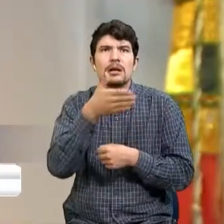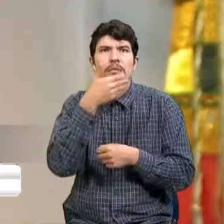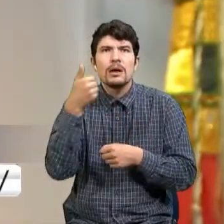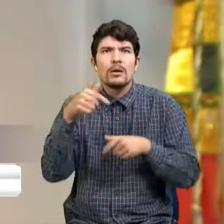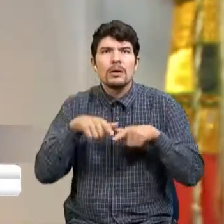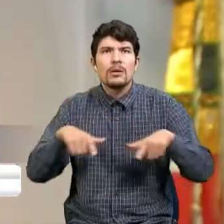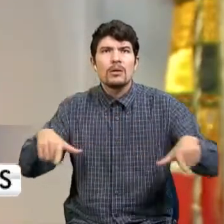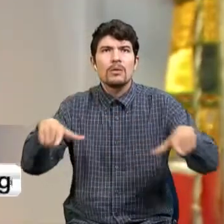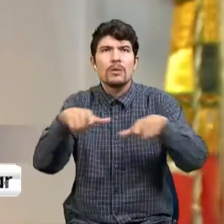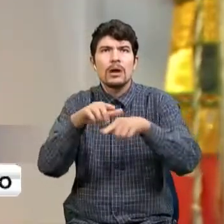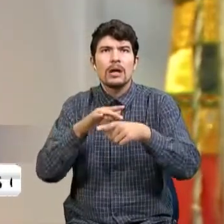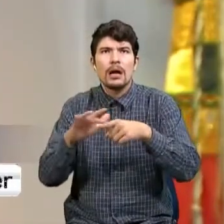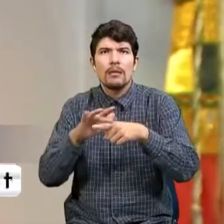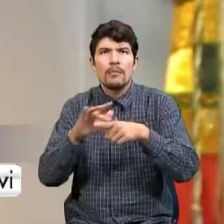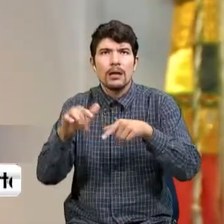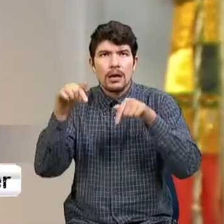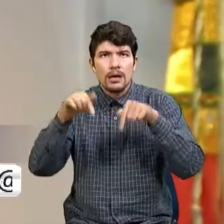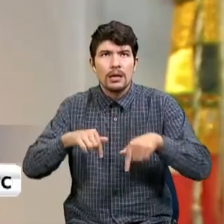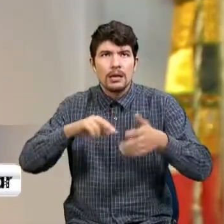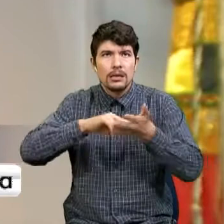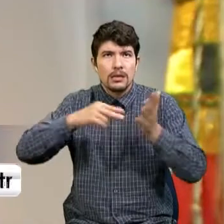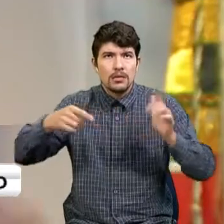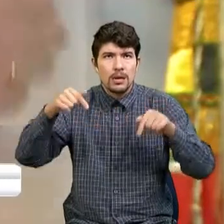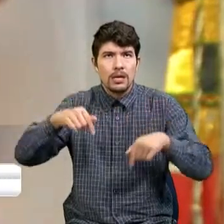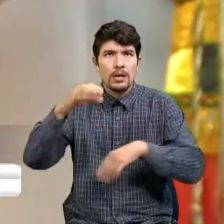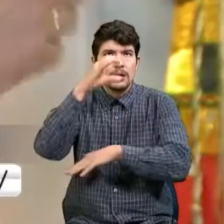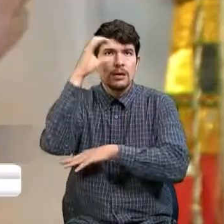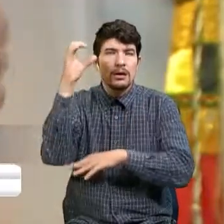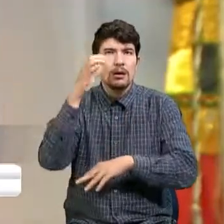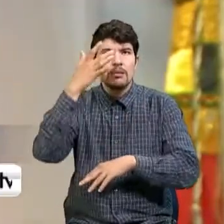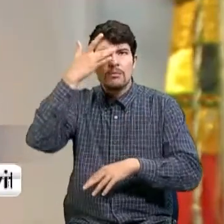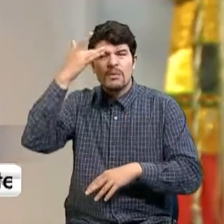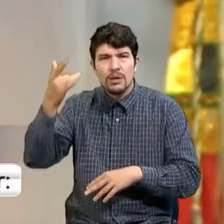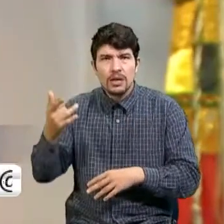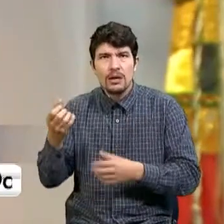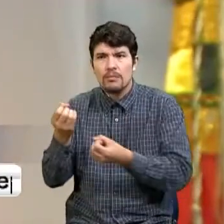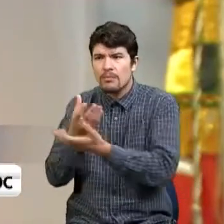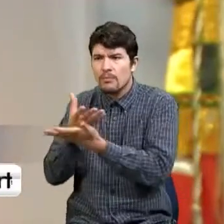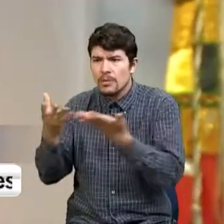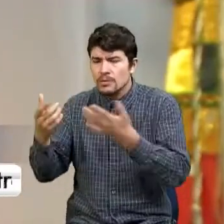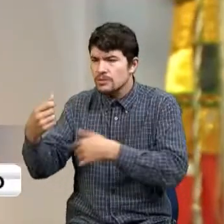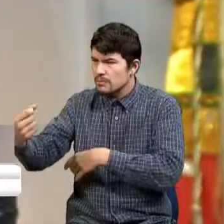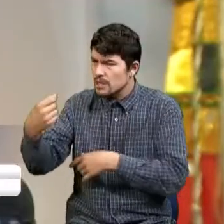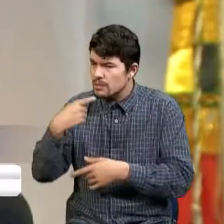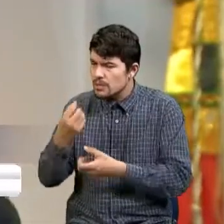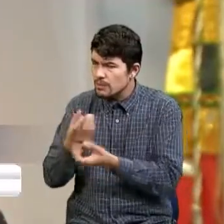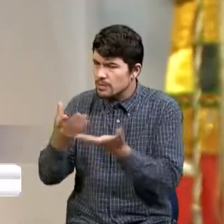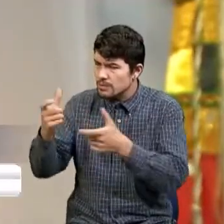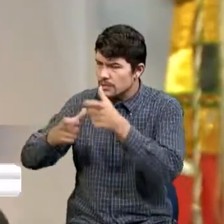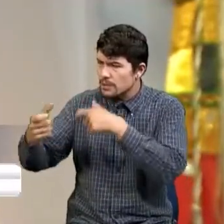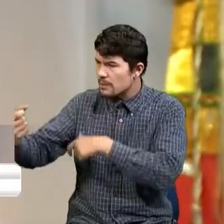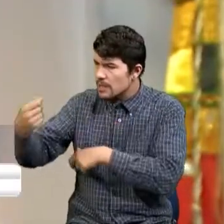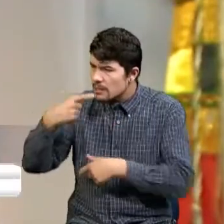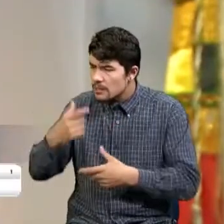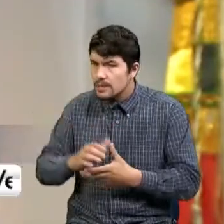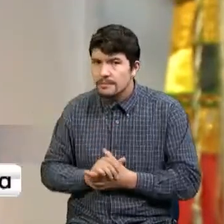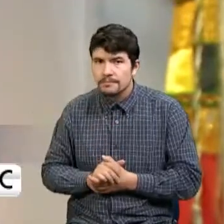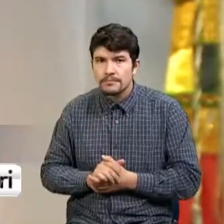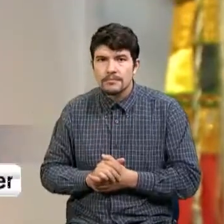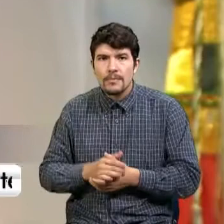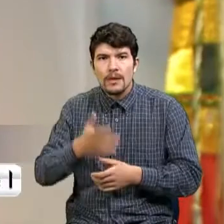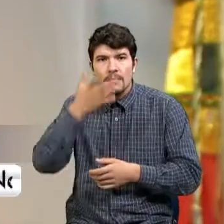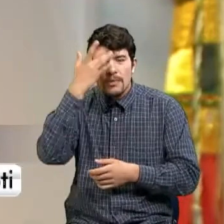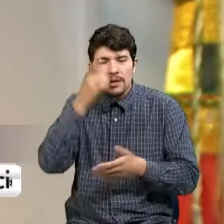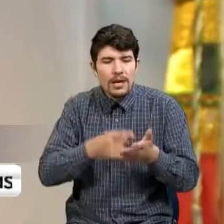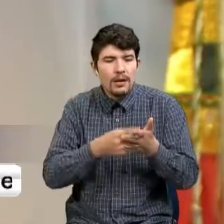sitio de implementar esta tecnología en colombia porque muchas me pusieron la pregunta porque es el único